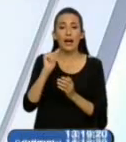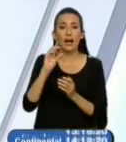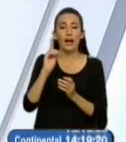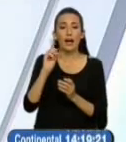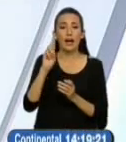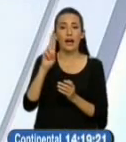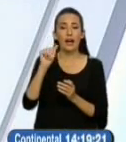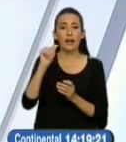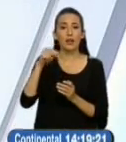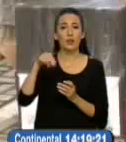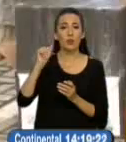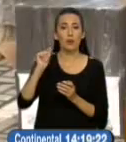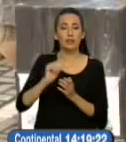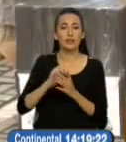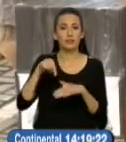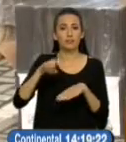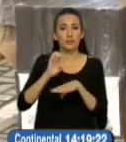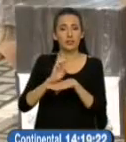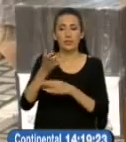ilegal.